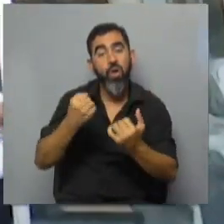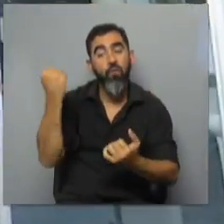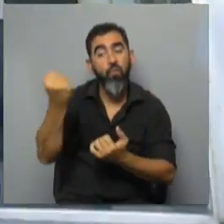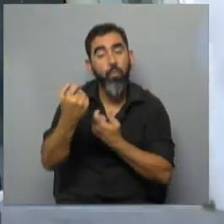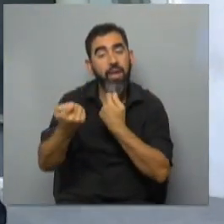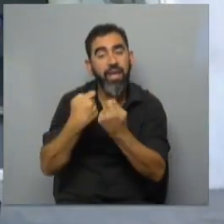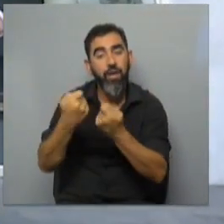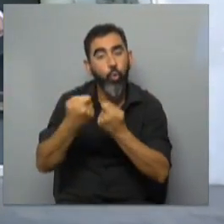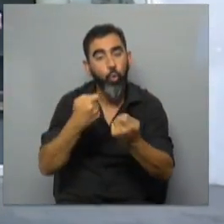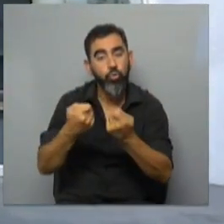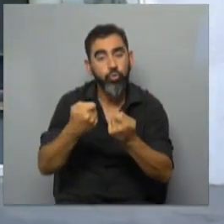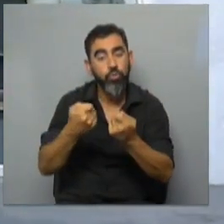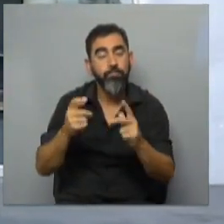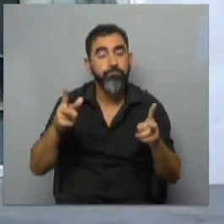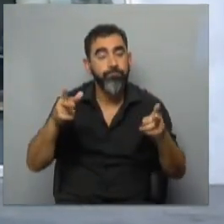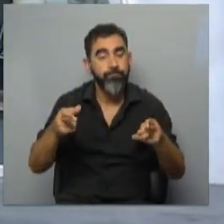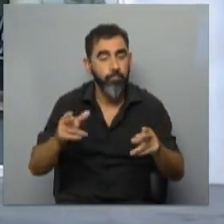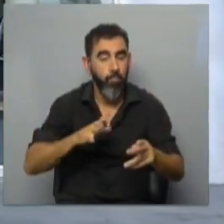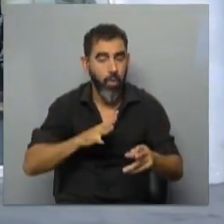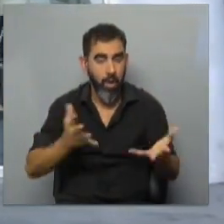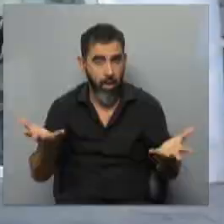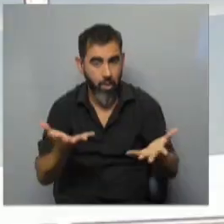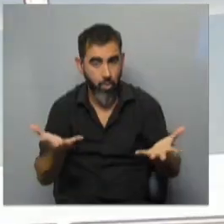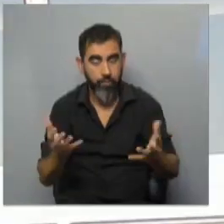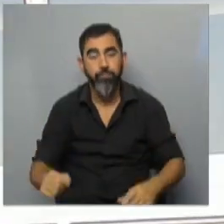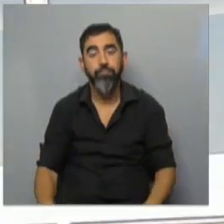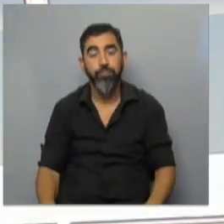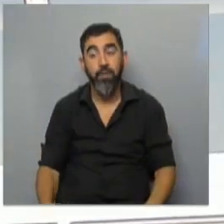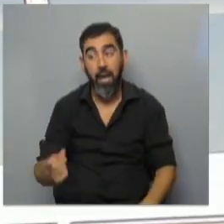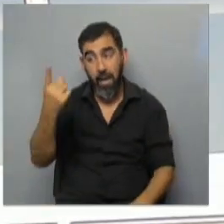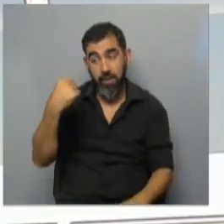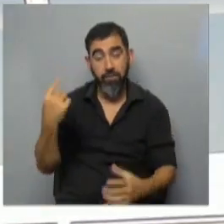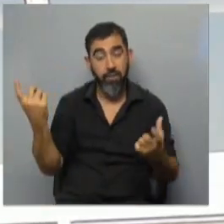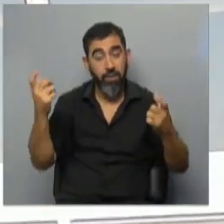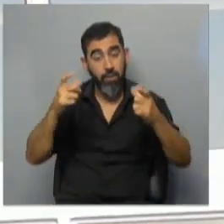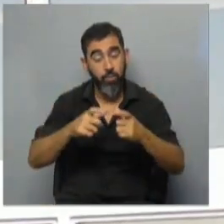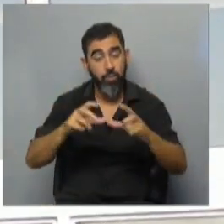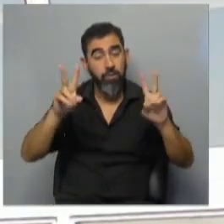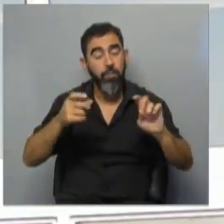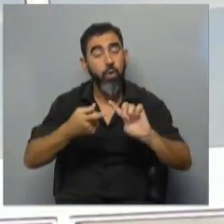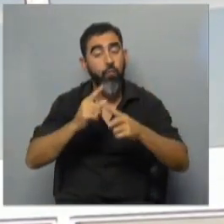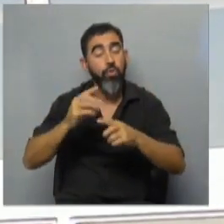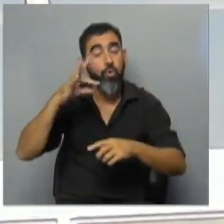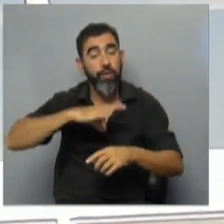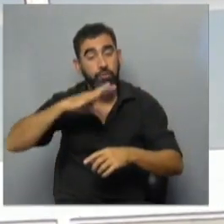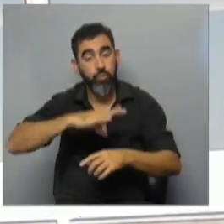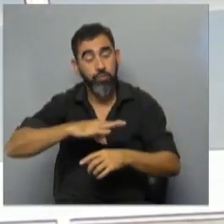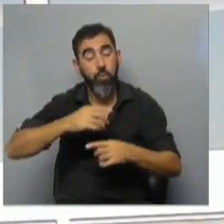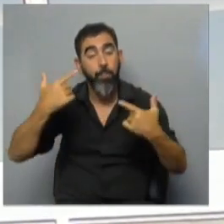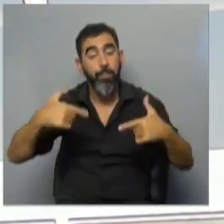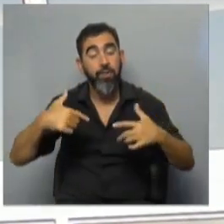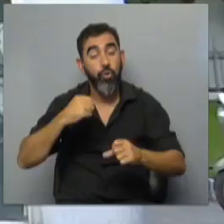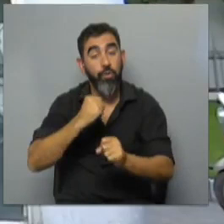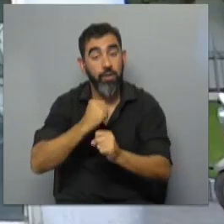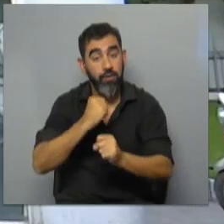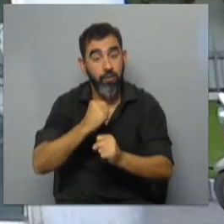las negociaciones que pasaron a un cuarto intermedio ayer hubo un encuentro en el marco de los consejos de salarios en el ministerio